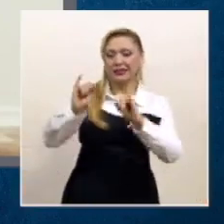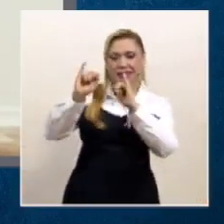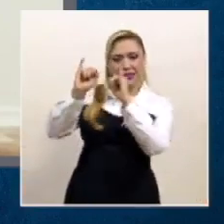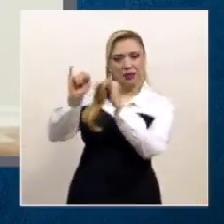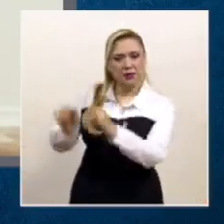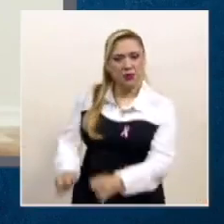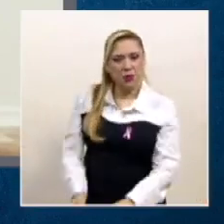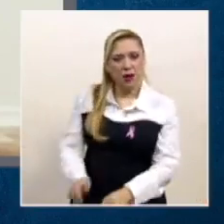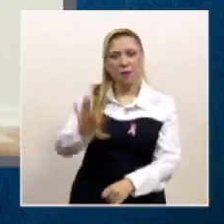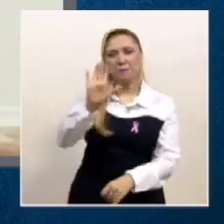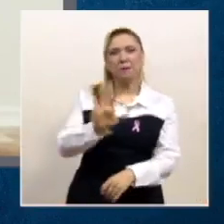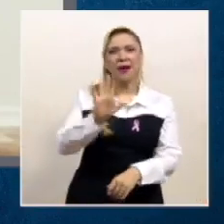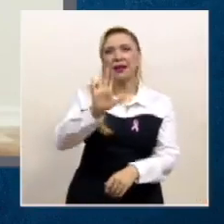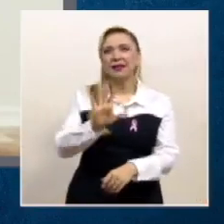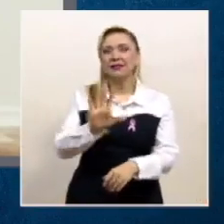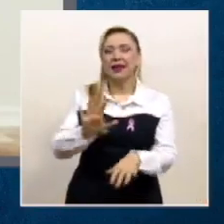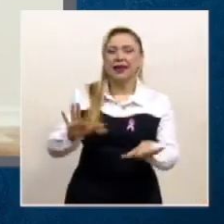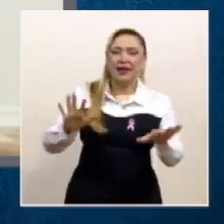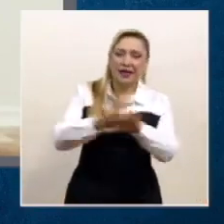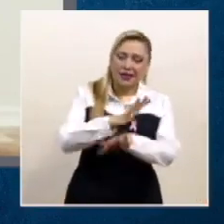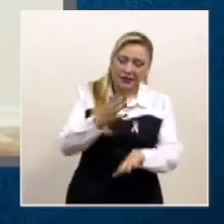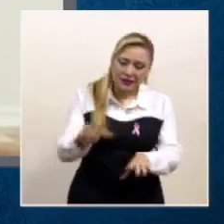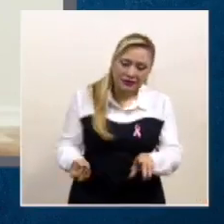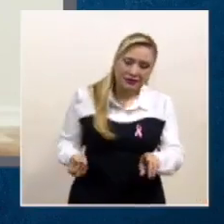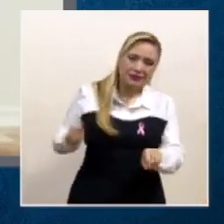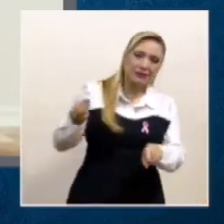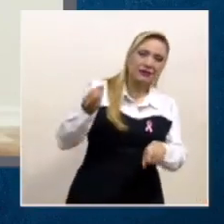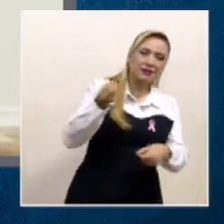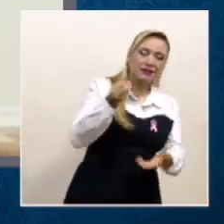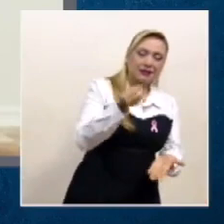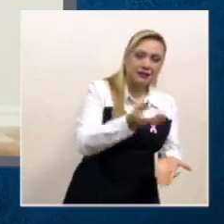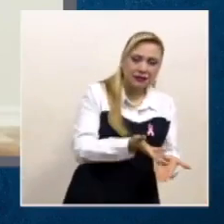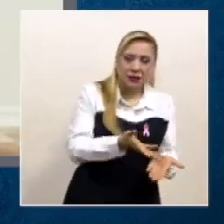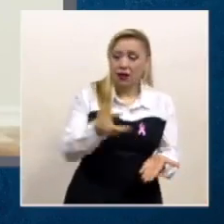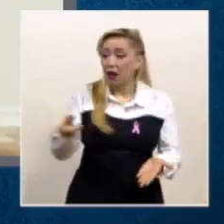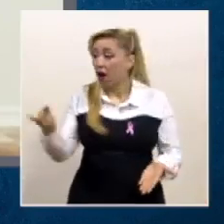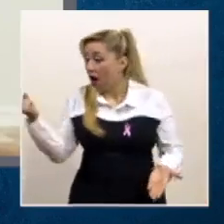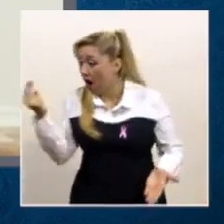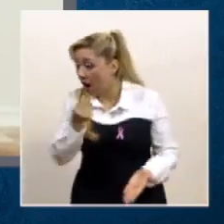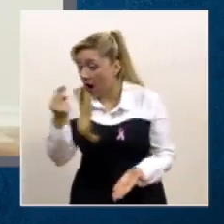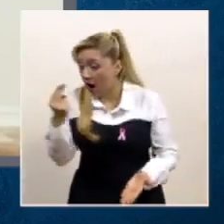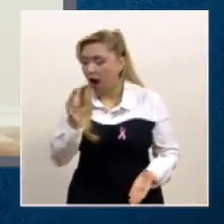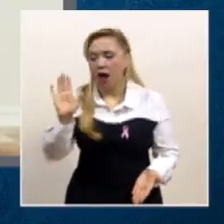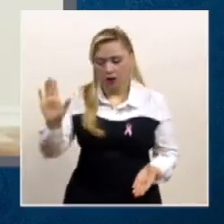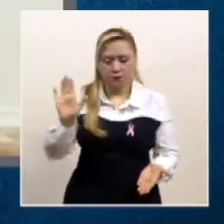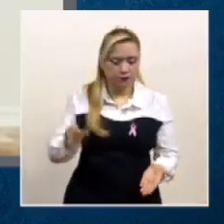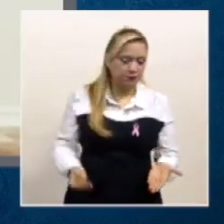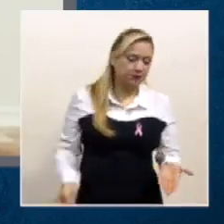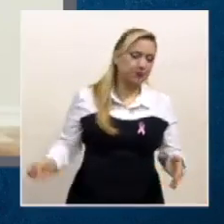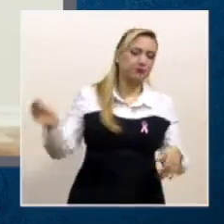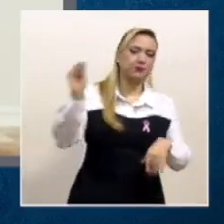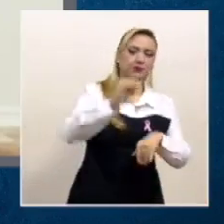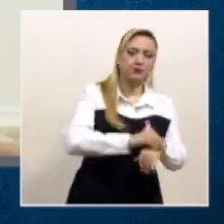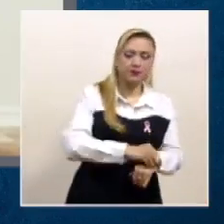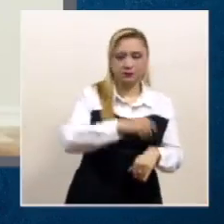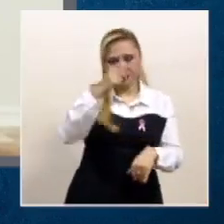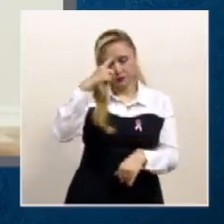como modificaciones hechas a la medida de quien las está solicitando para